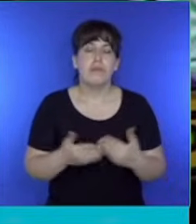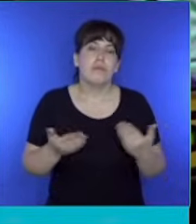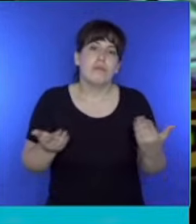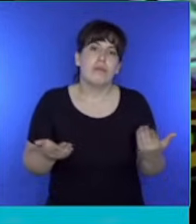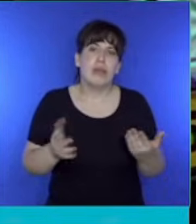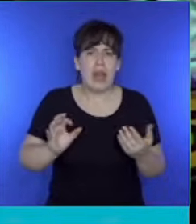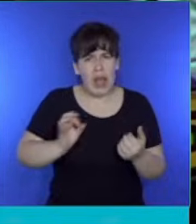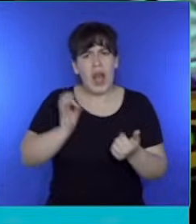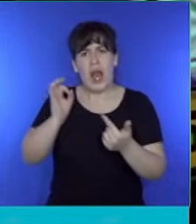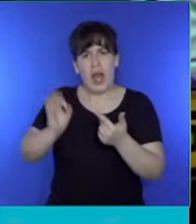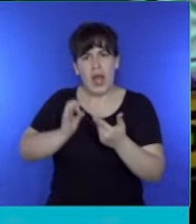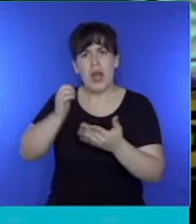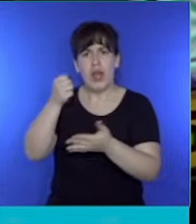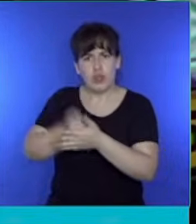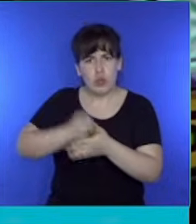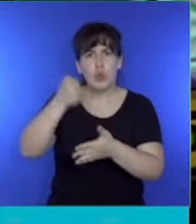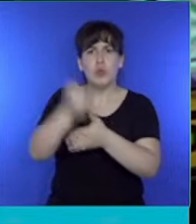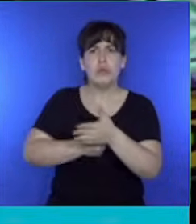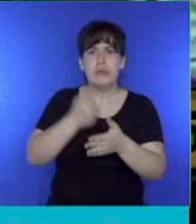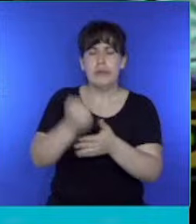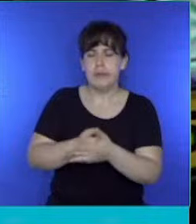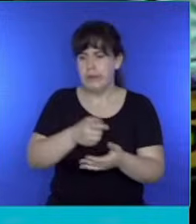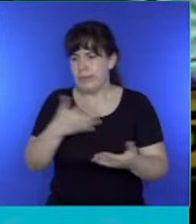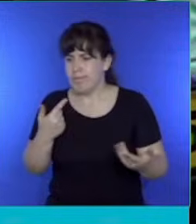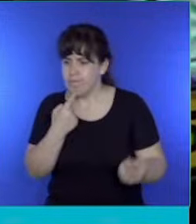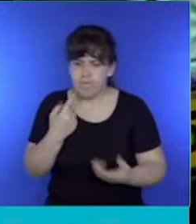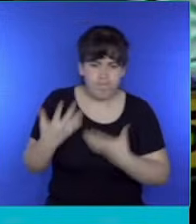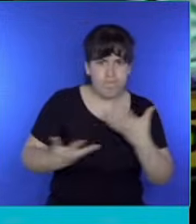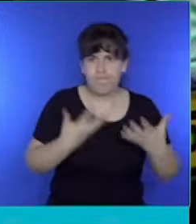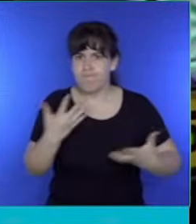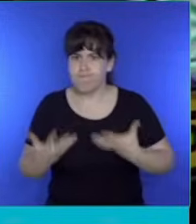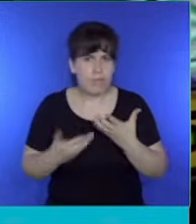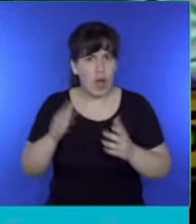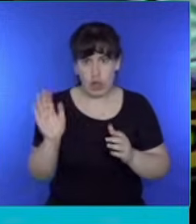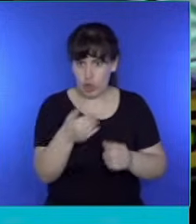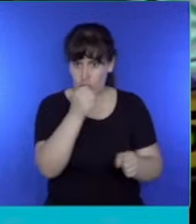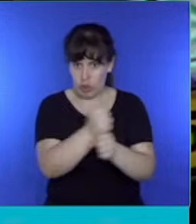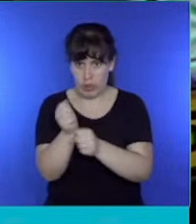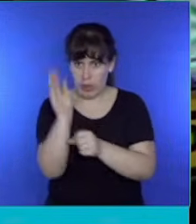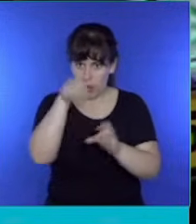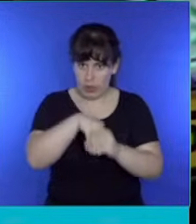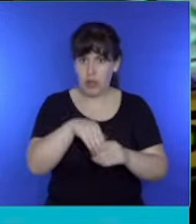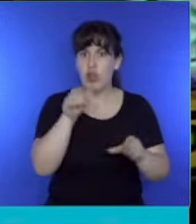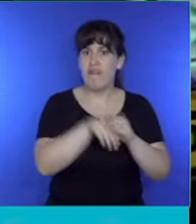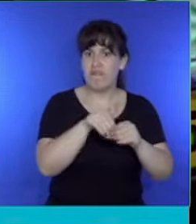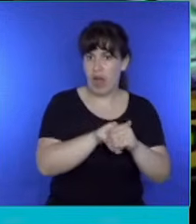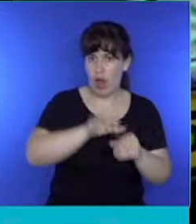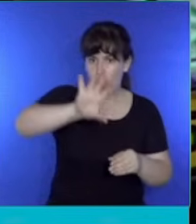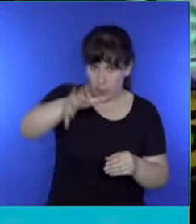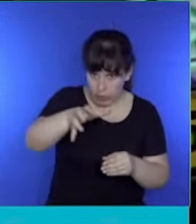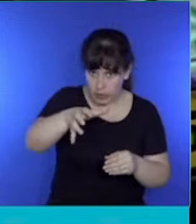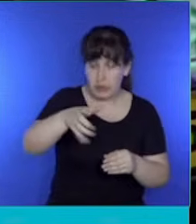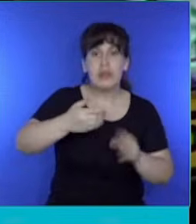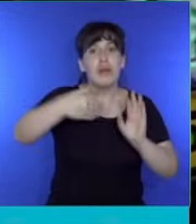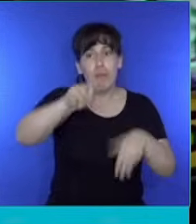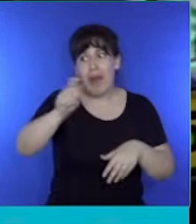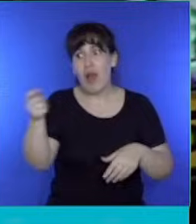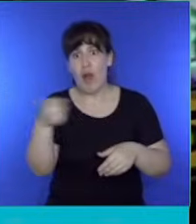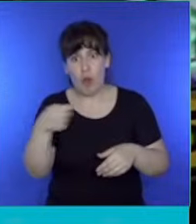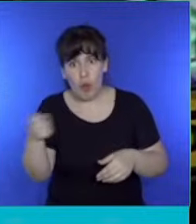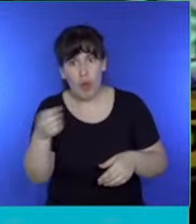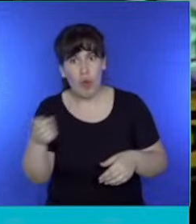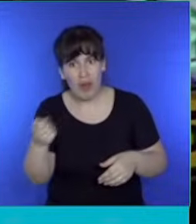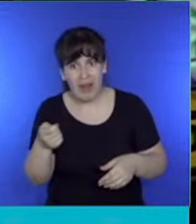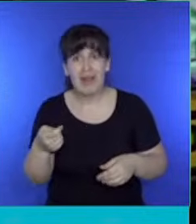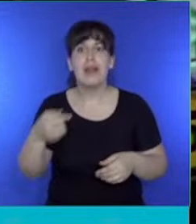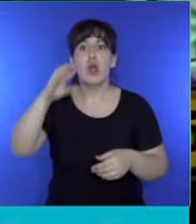Muchos años de lucha, de incertidumbre de todos los empleados del Banco Provincia y por sobre todas las cosas de los jubilados y